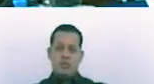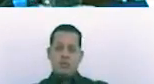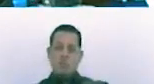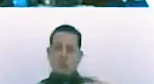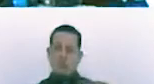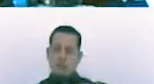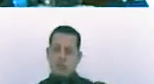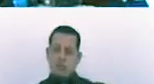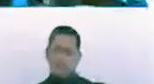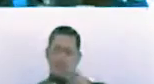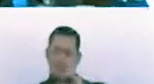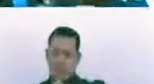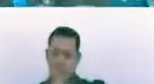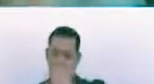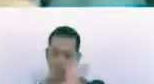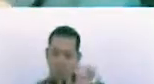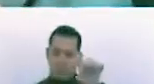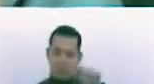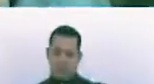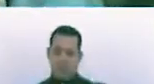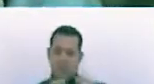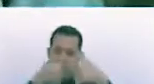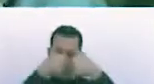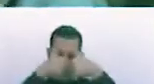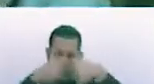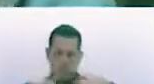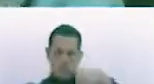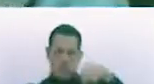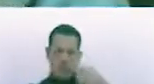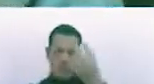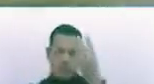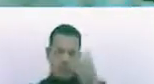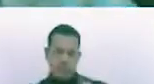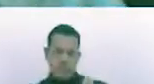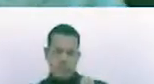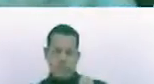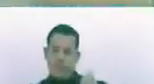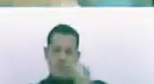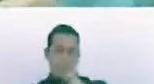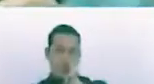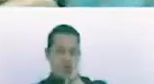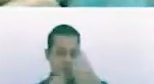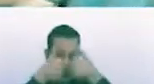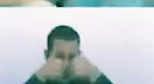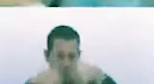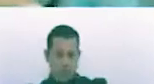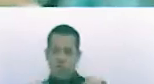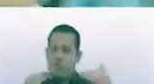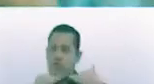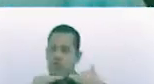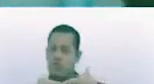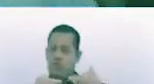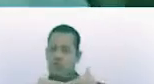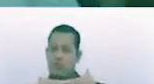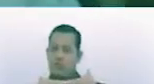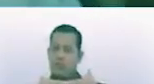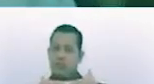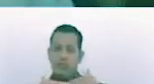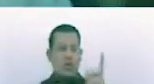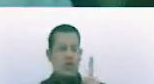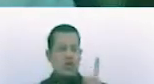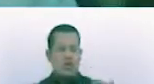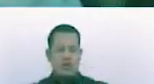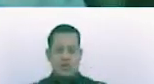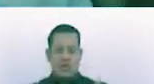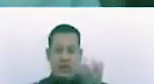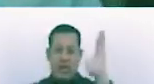salvadoreños estén claros de lo que aquí se está aprobando este día o lo que no se está aprobando también, y no caer